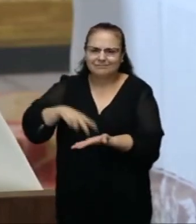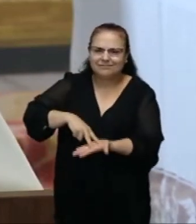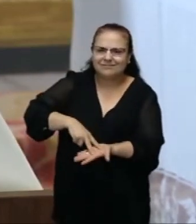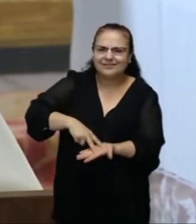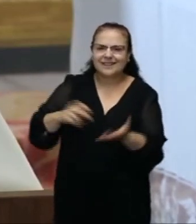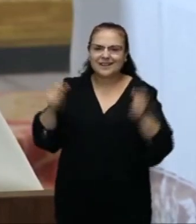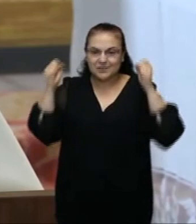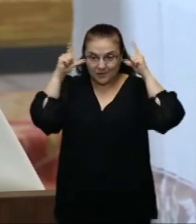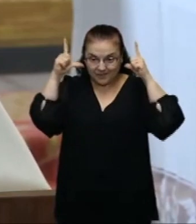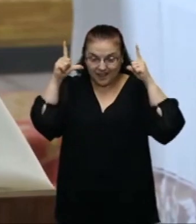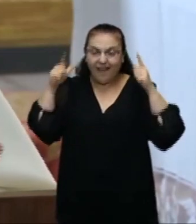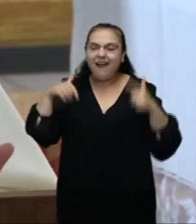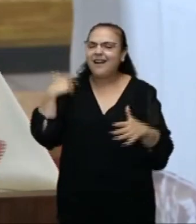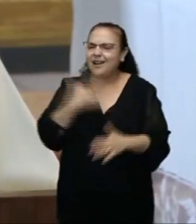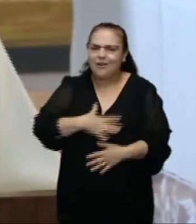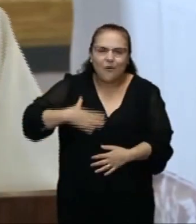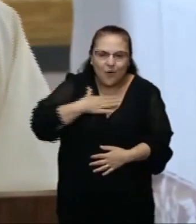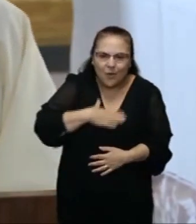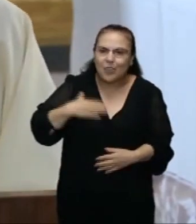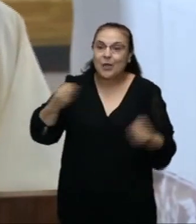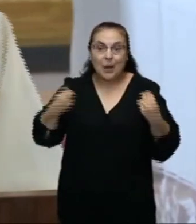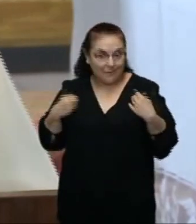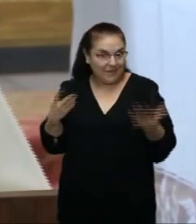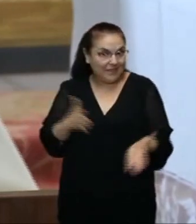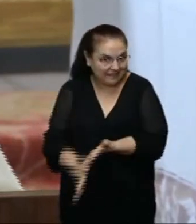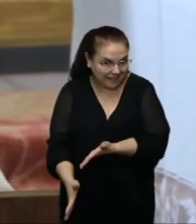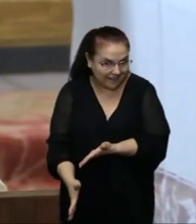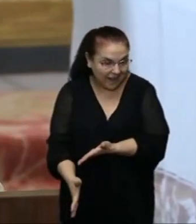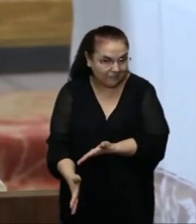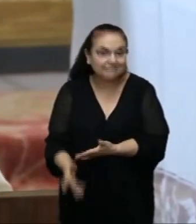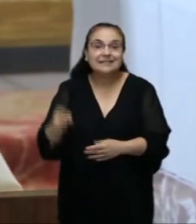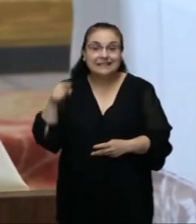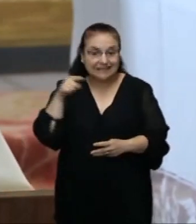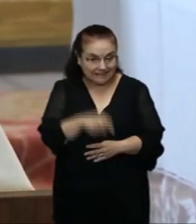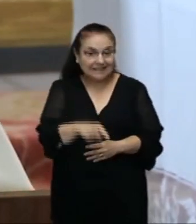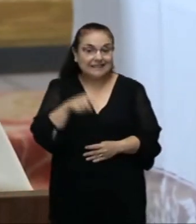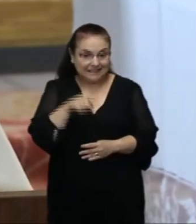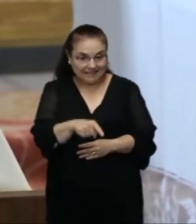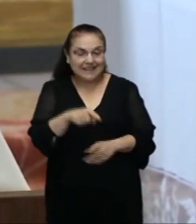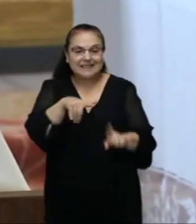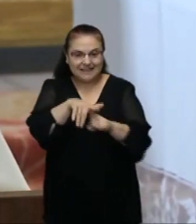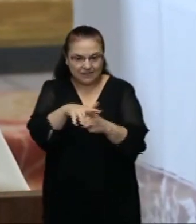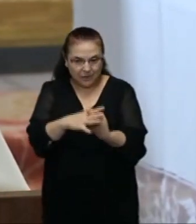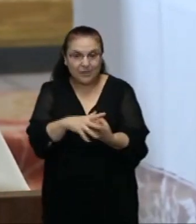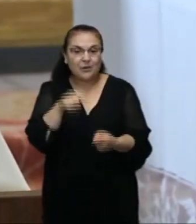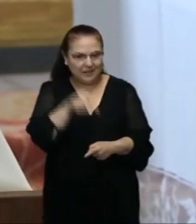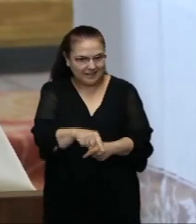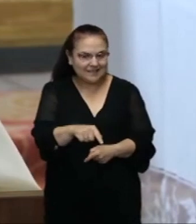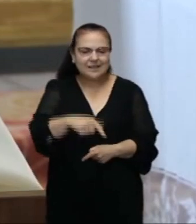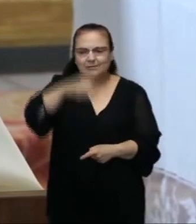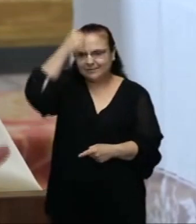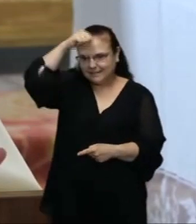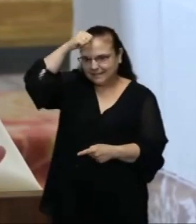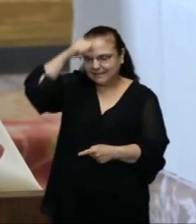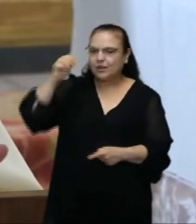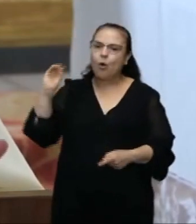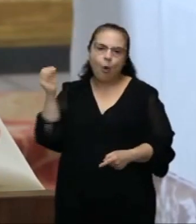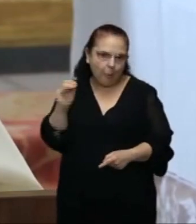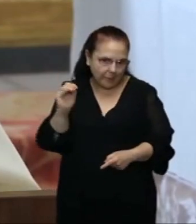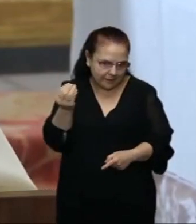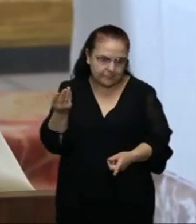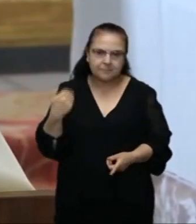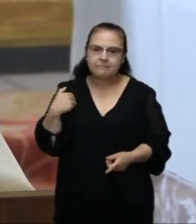vida eterna. Y esto es lo que le pasa a este niño o a este muchacho. Se